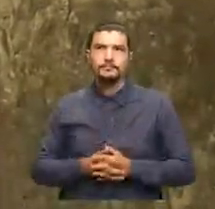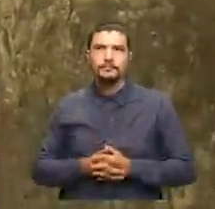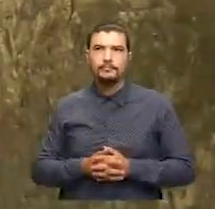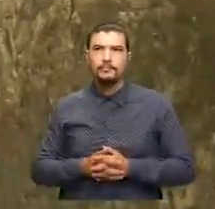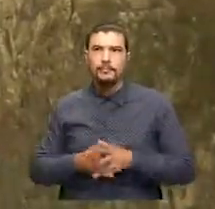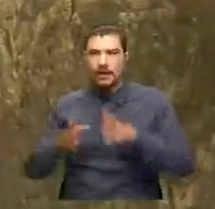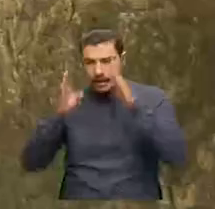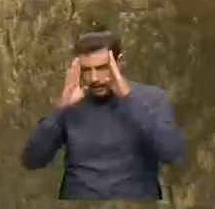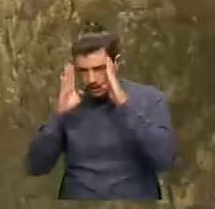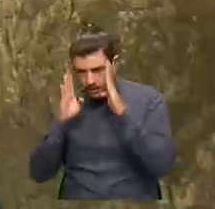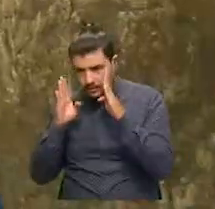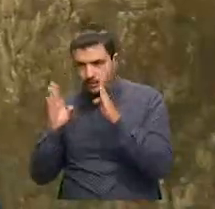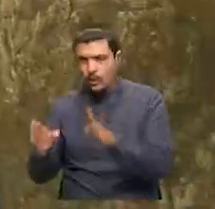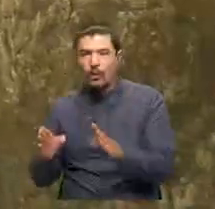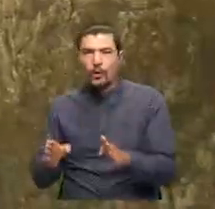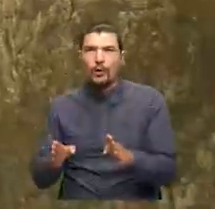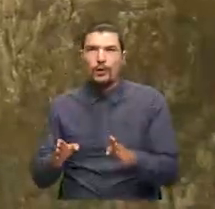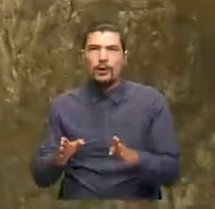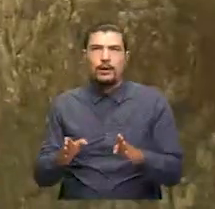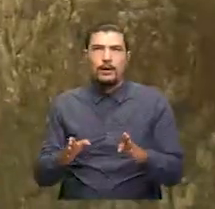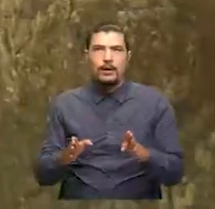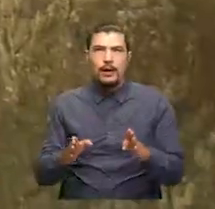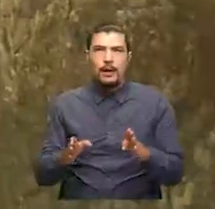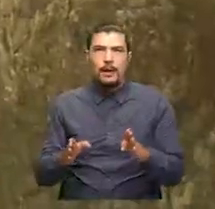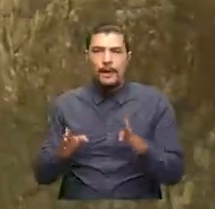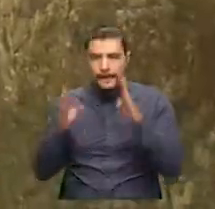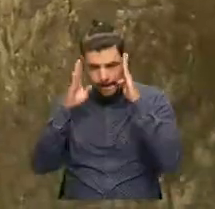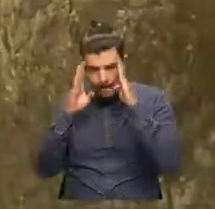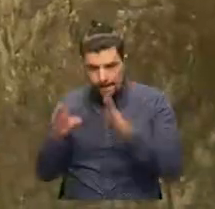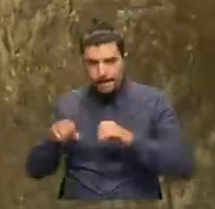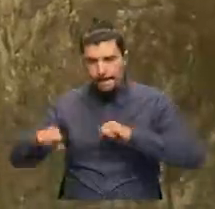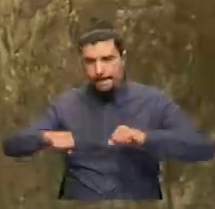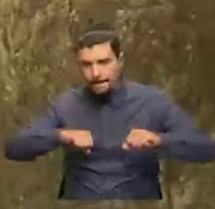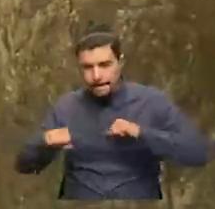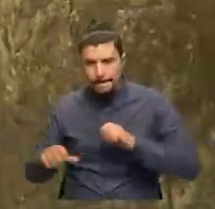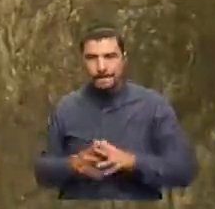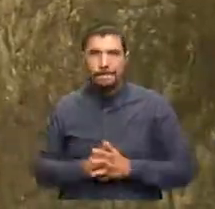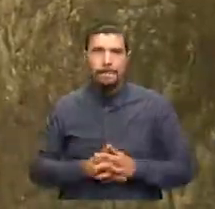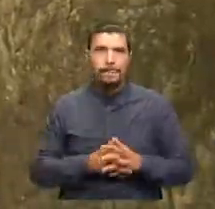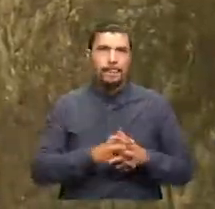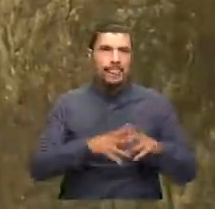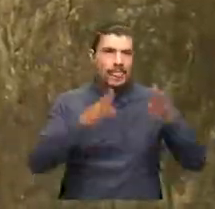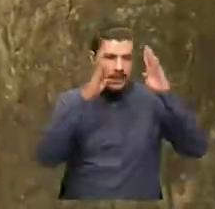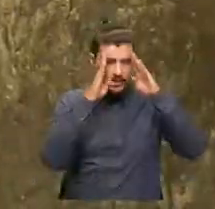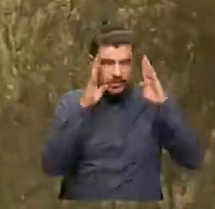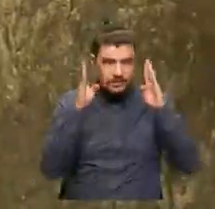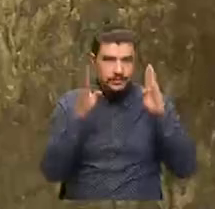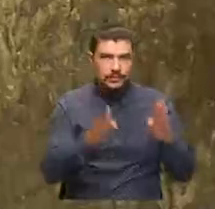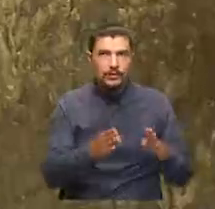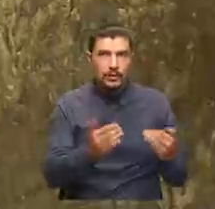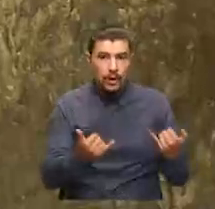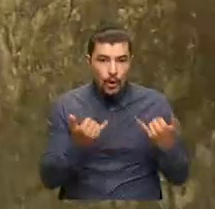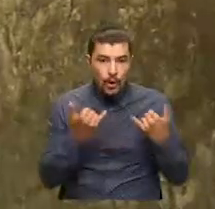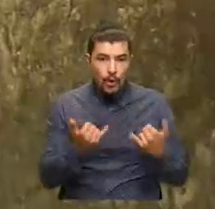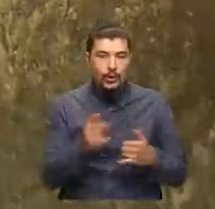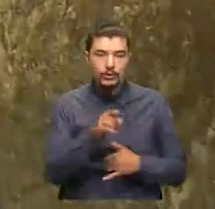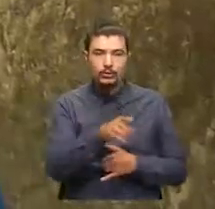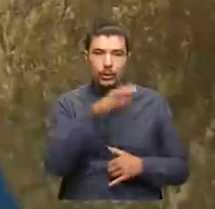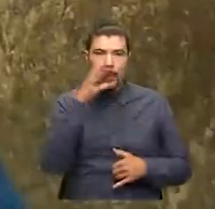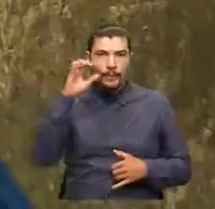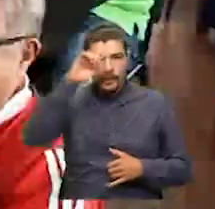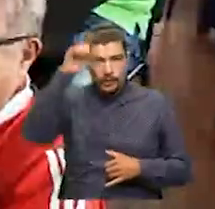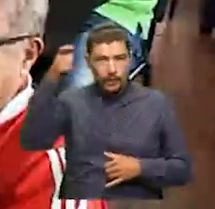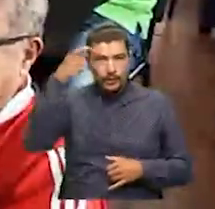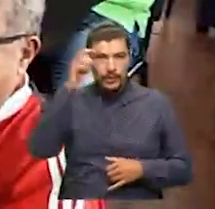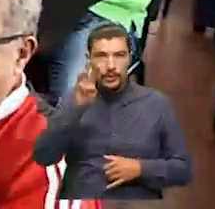de atención en cuanto a la movilidad, en cuanto a la atención por parte hoy del señor gobernador